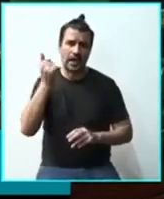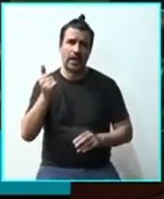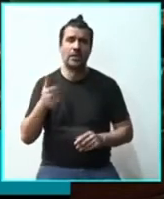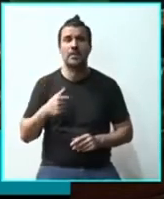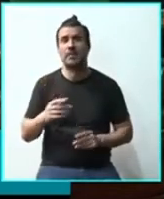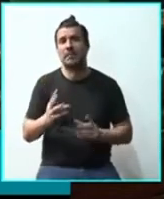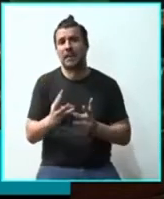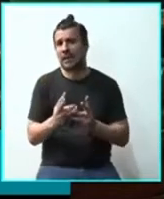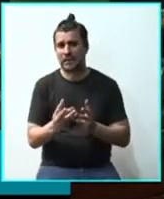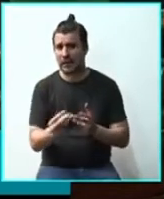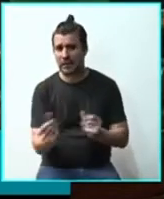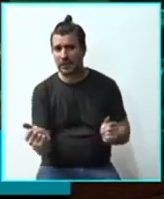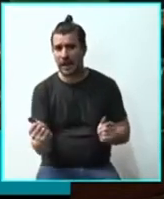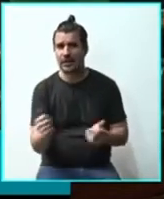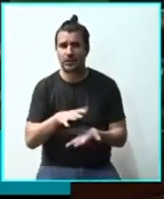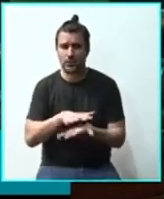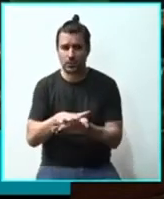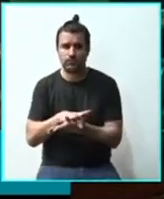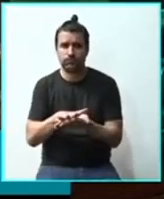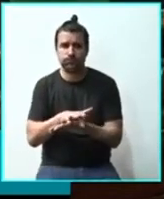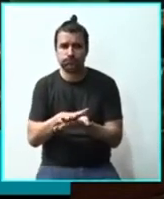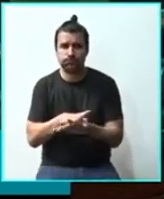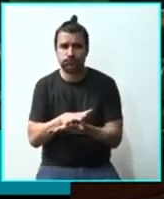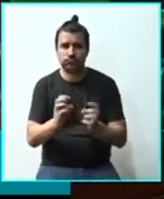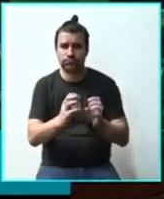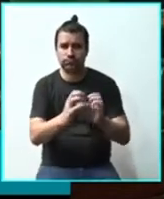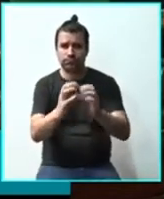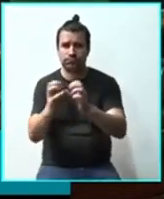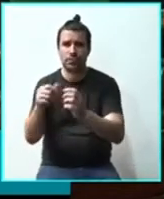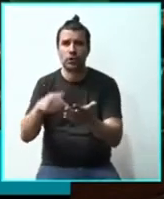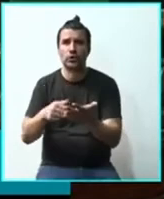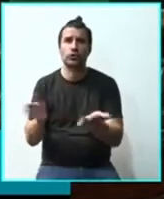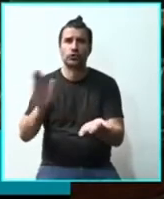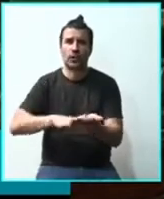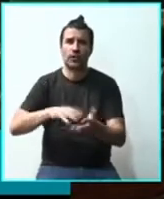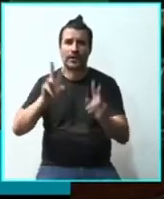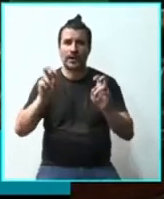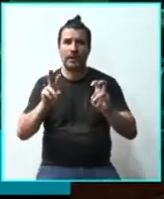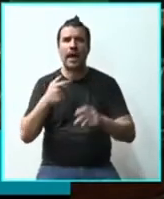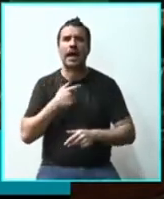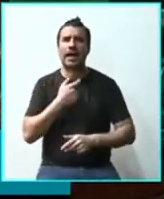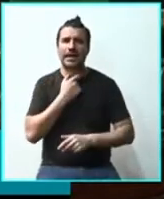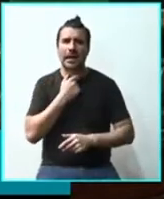terminar este tratamiento quiero hacer algunas consideraciones más